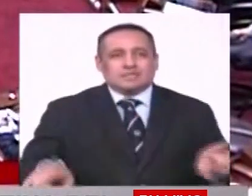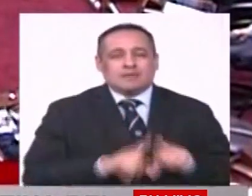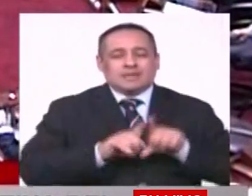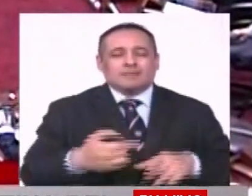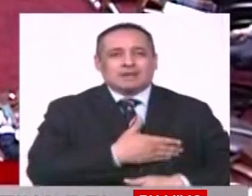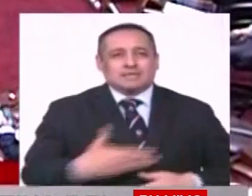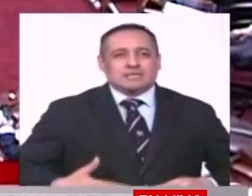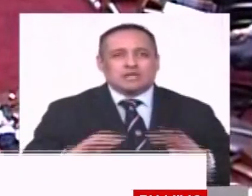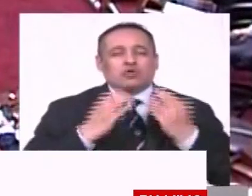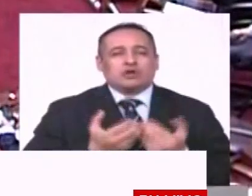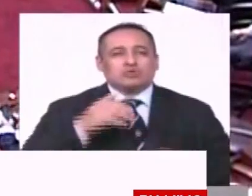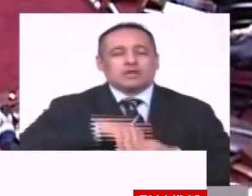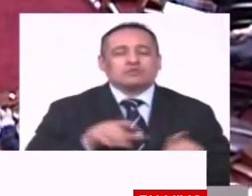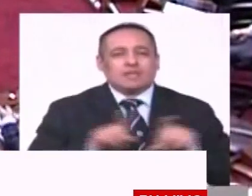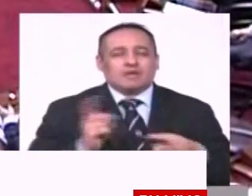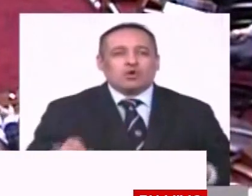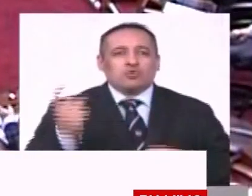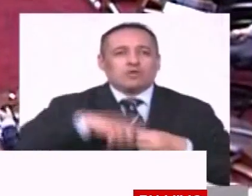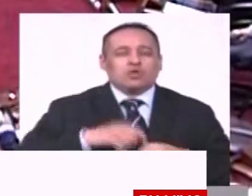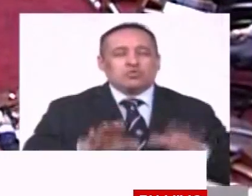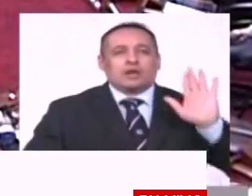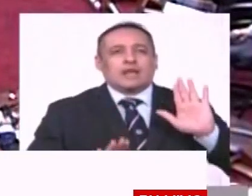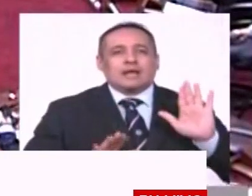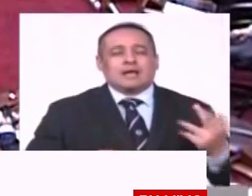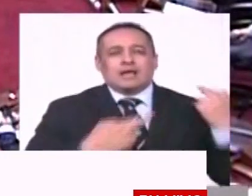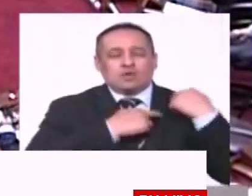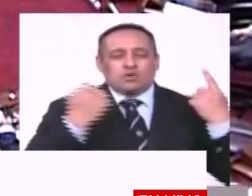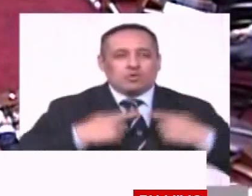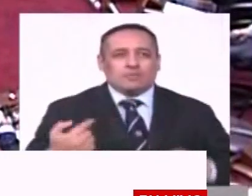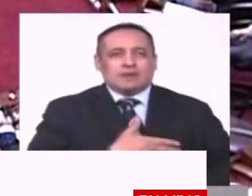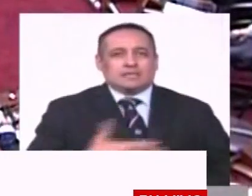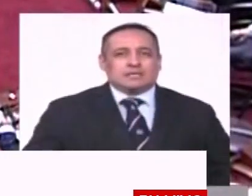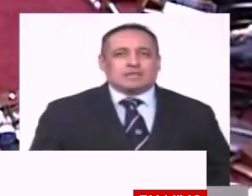a la prensa que no se refieran a él por lo ocurrido. Hay que señalar que